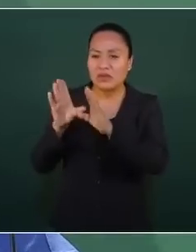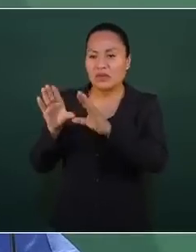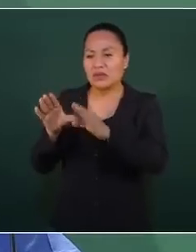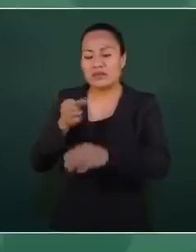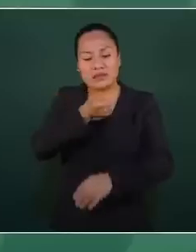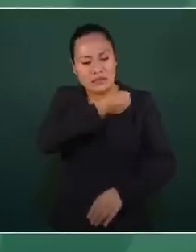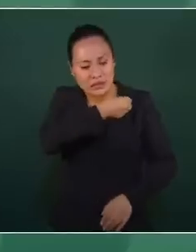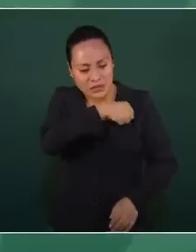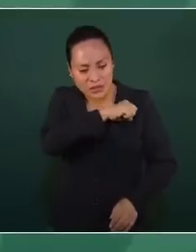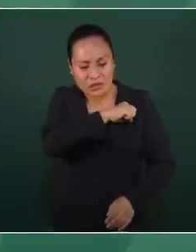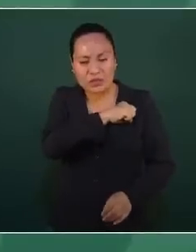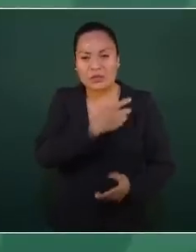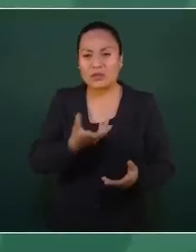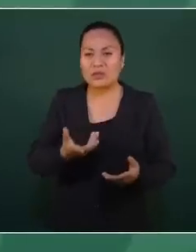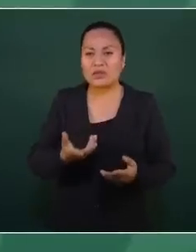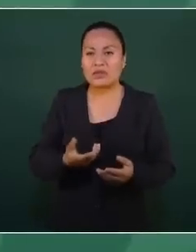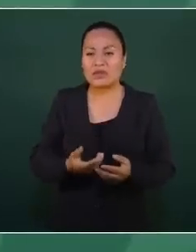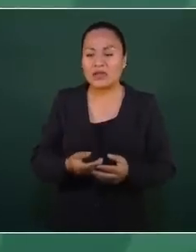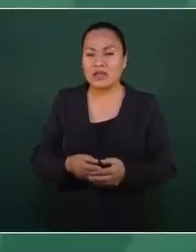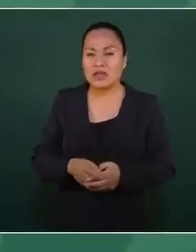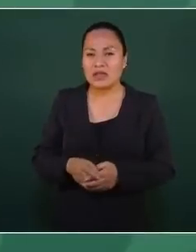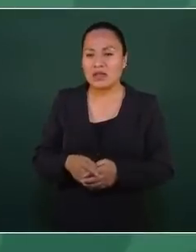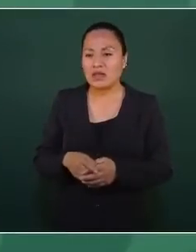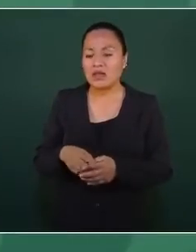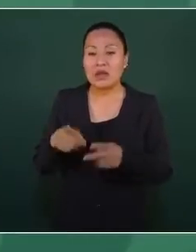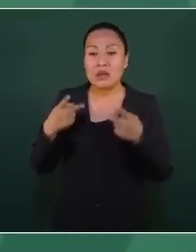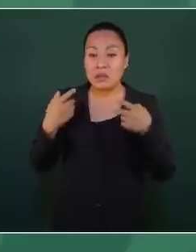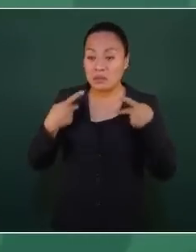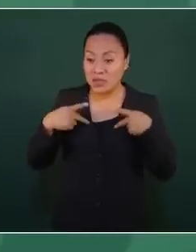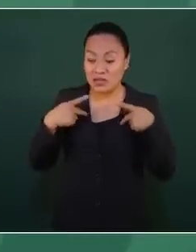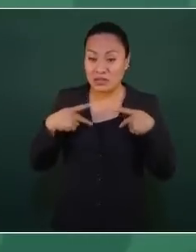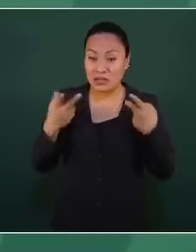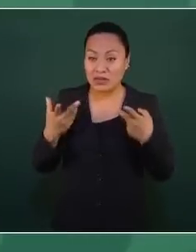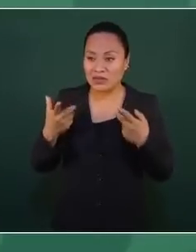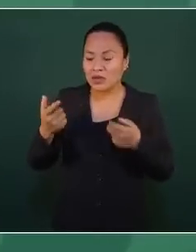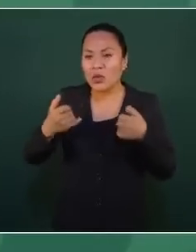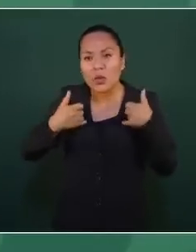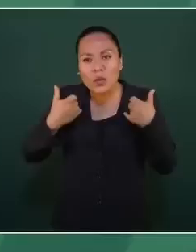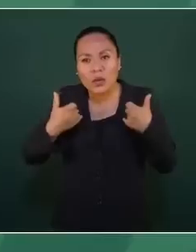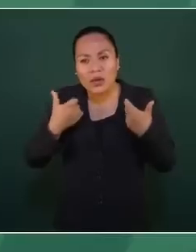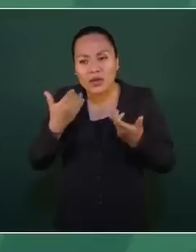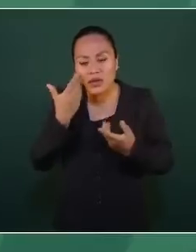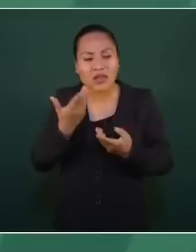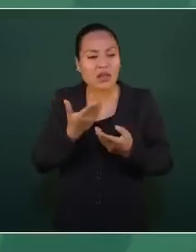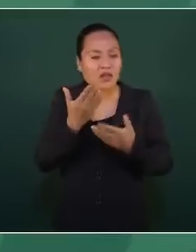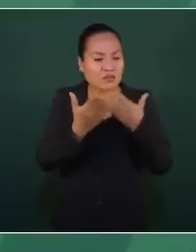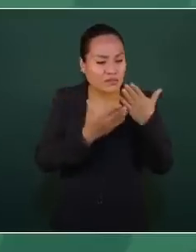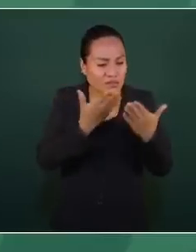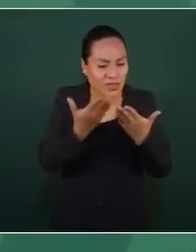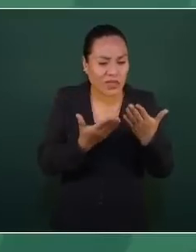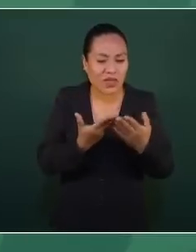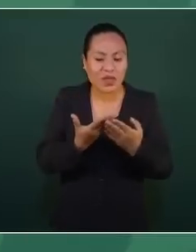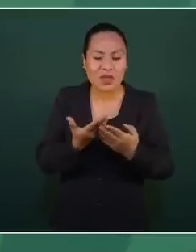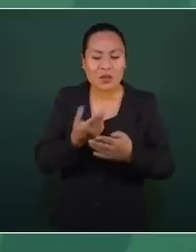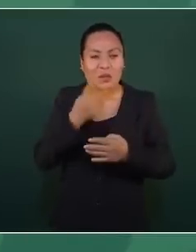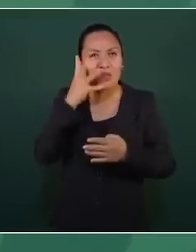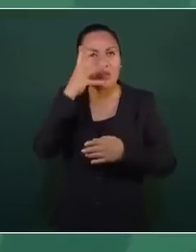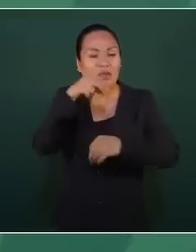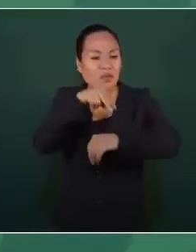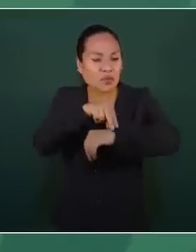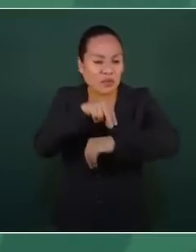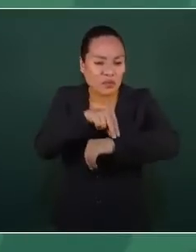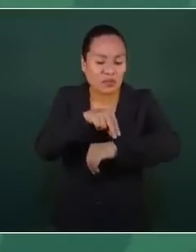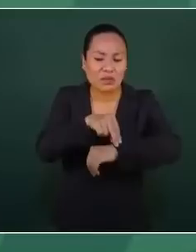rechazó a miles de jóvenes que querían estudiar medicina y